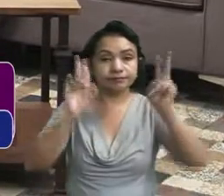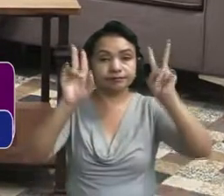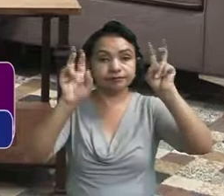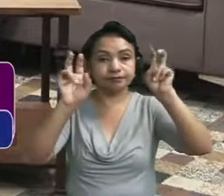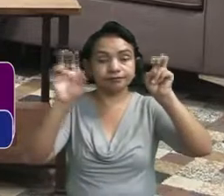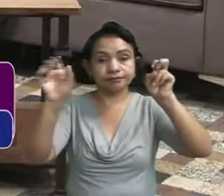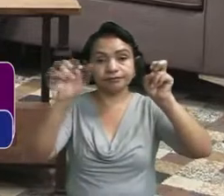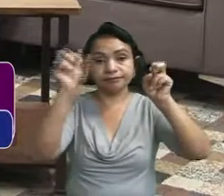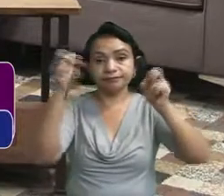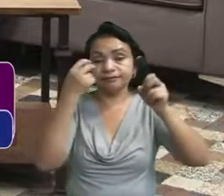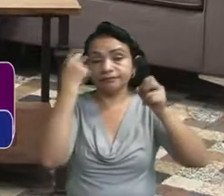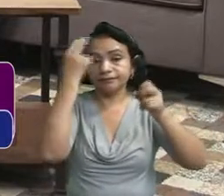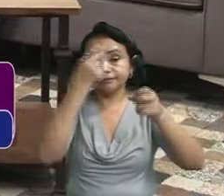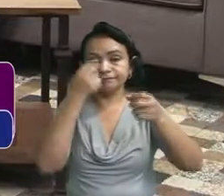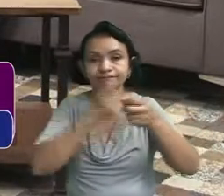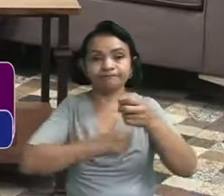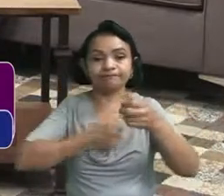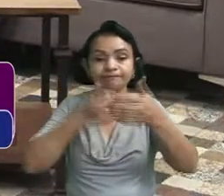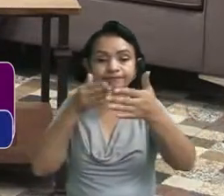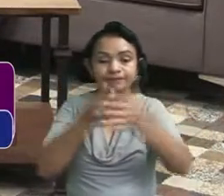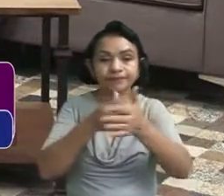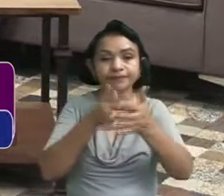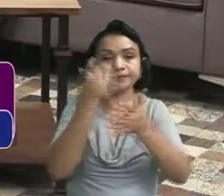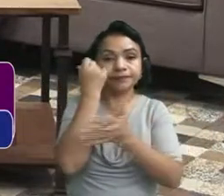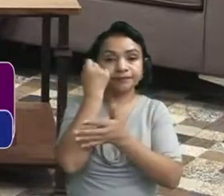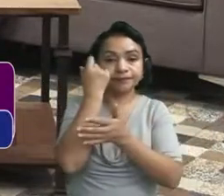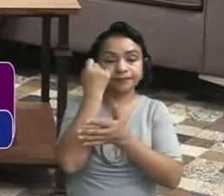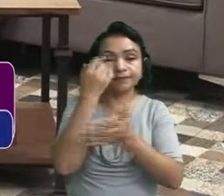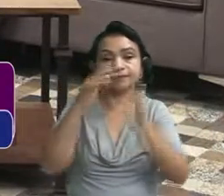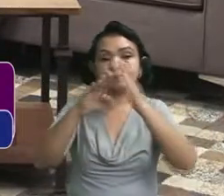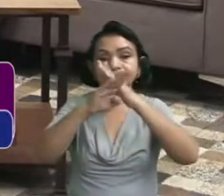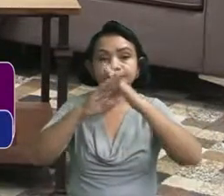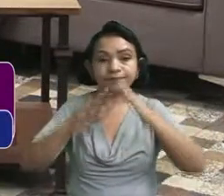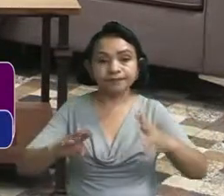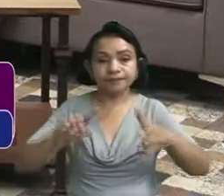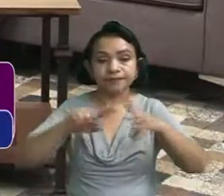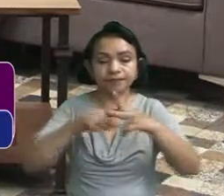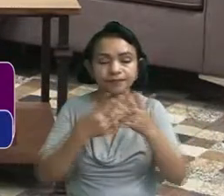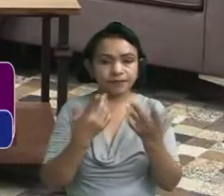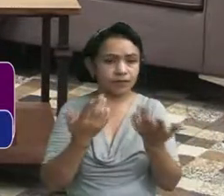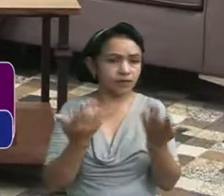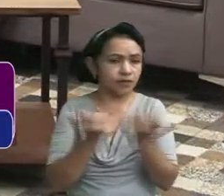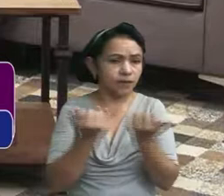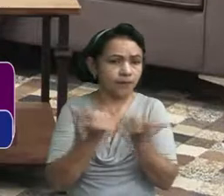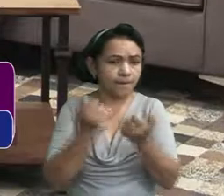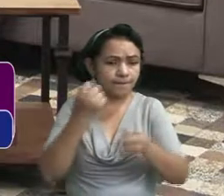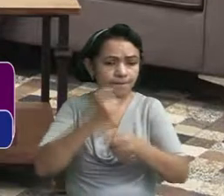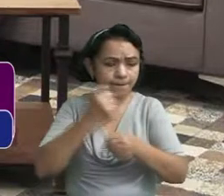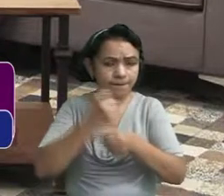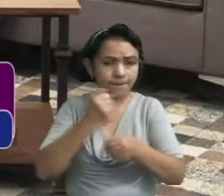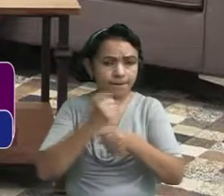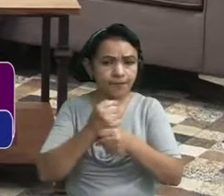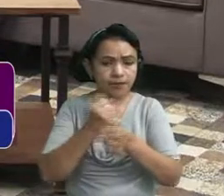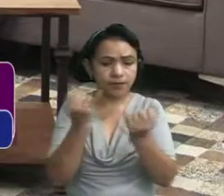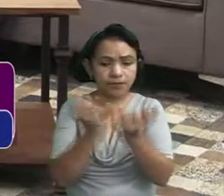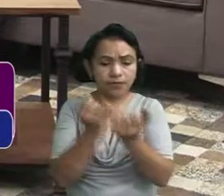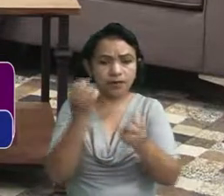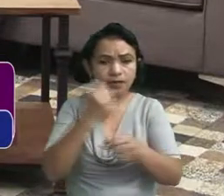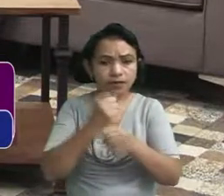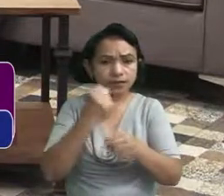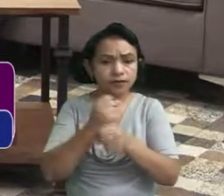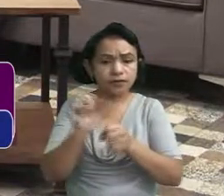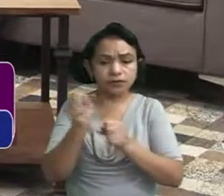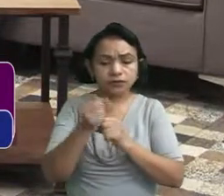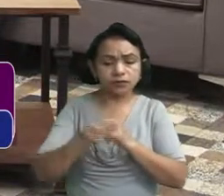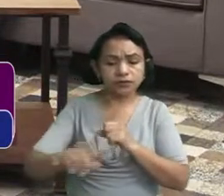otra pregunta, y discúlpeme que lo interrumpa. Sí. El entendimiento de la paz partiendo de los tejidos sociales articulados y de la restitución de derechos, entendido